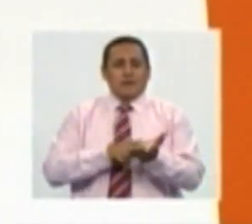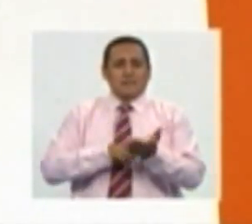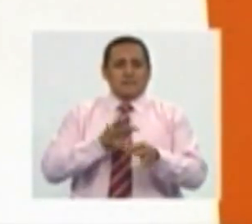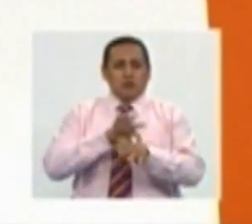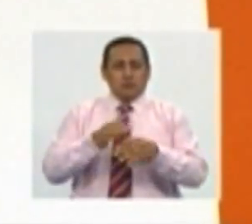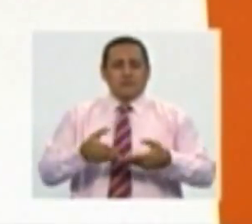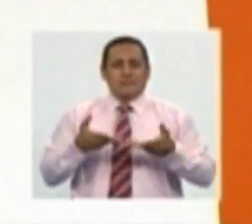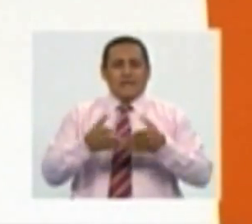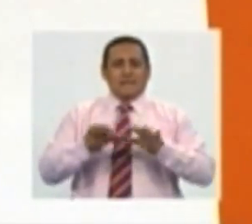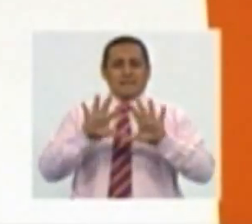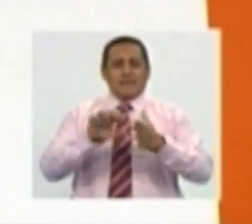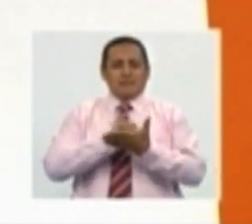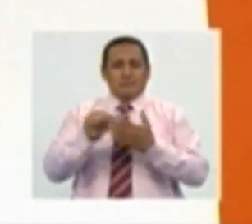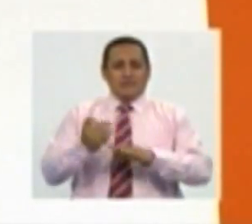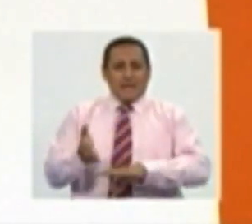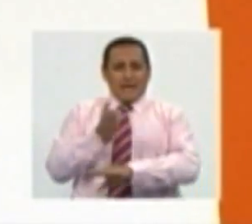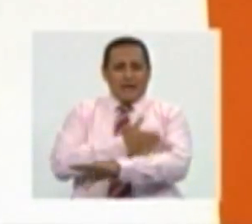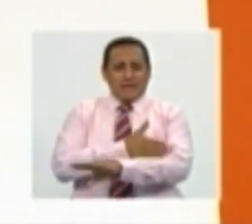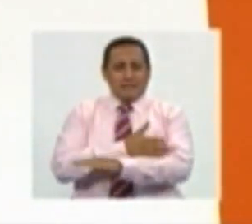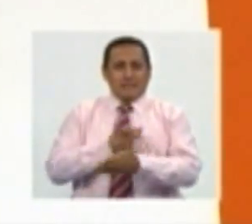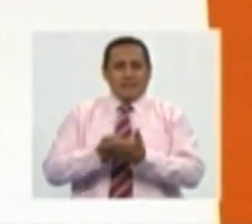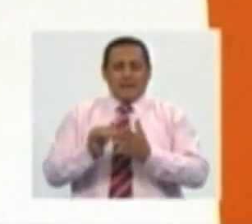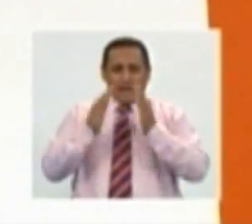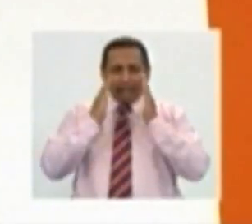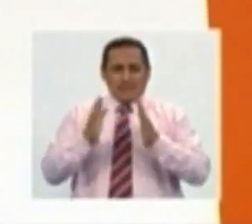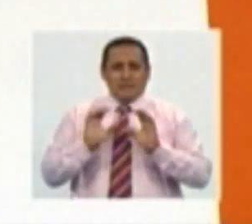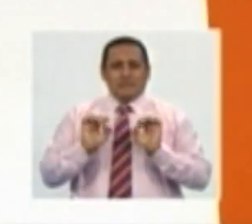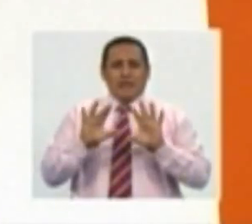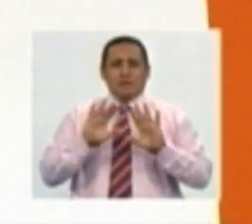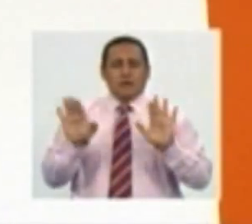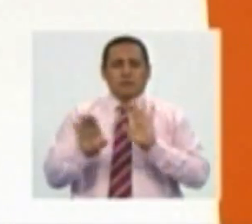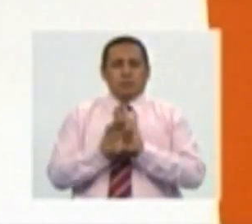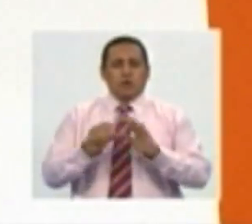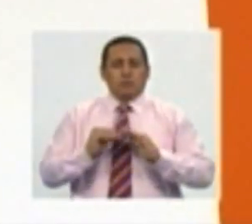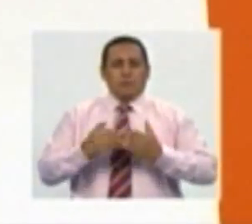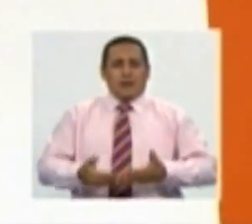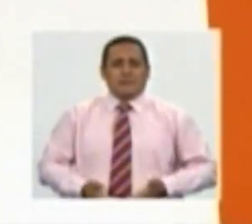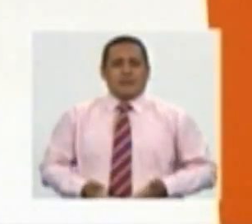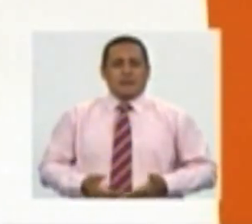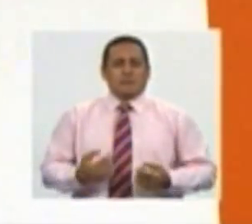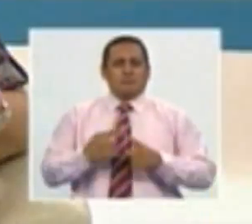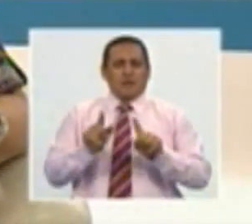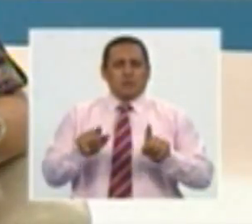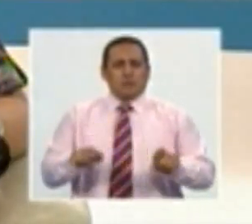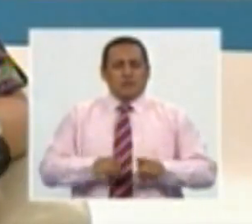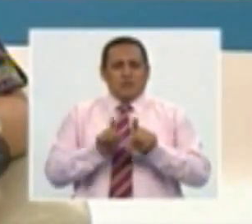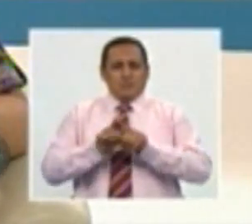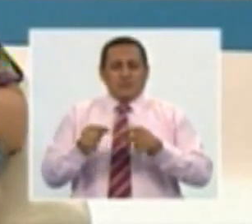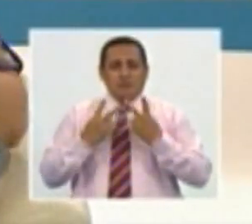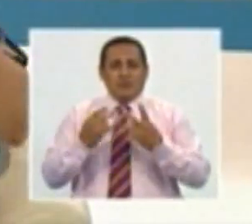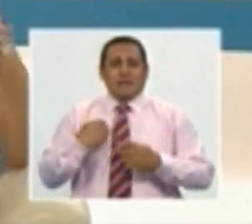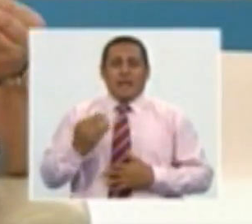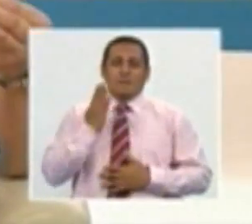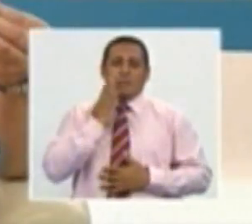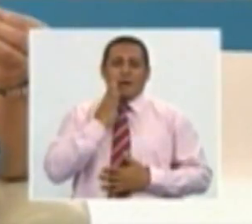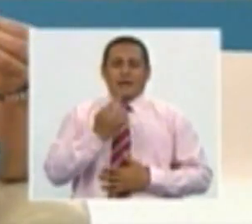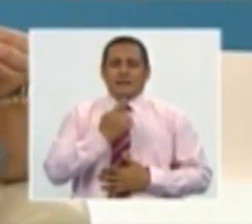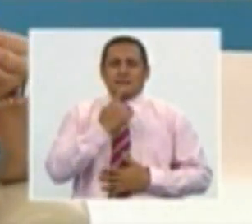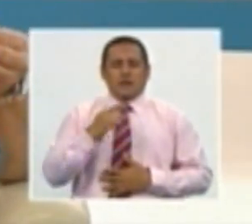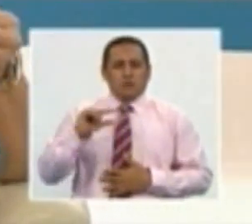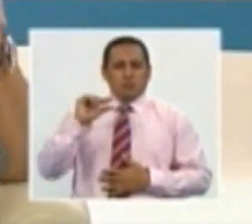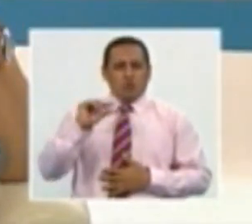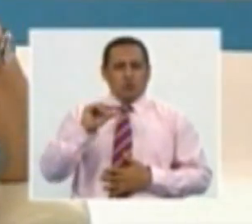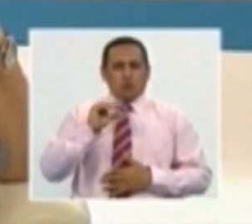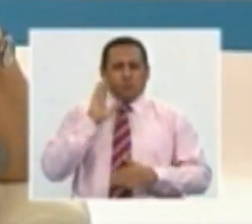más o menos un periodo de 10 meses previos antes de atenderte por el estado de gestación. Claro, pero eso es que si es que la madre está